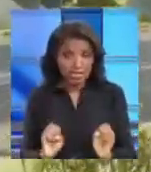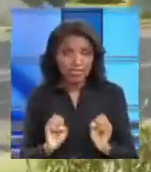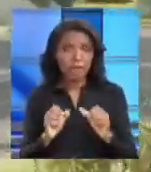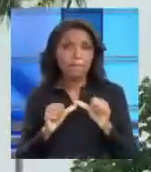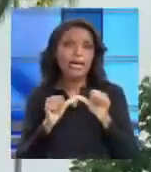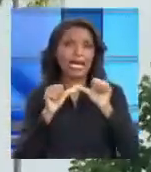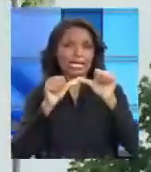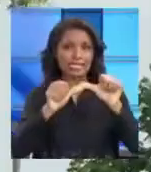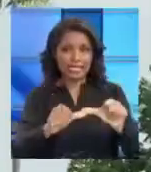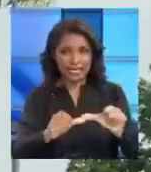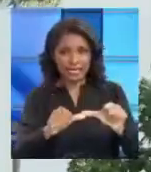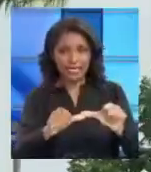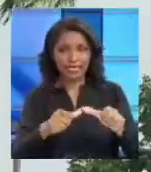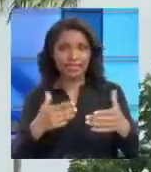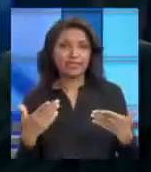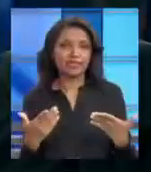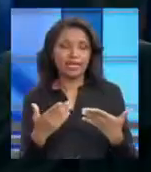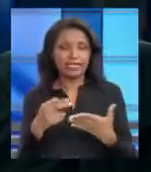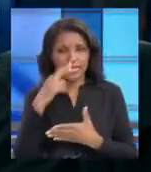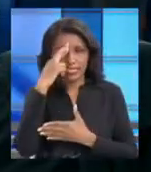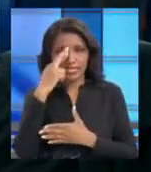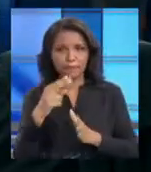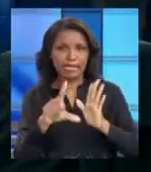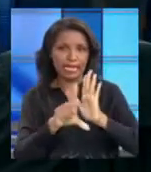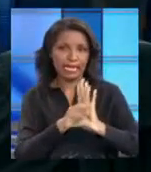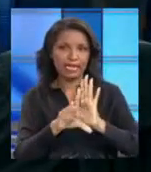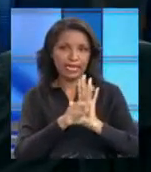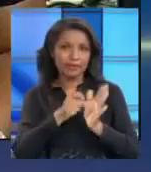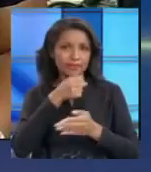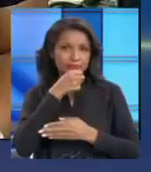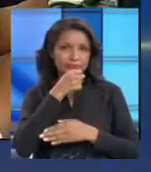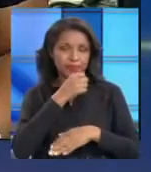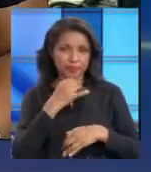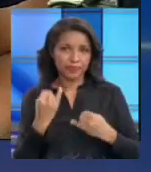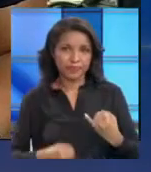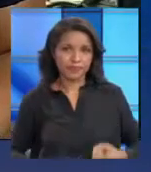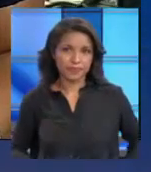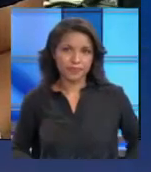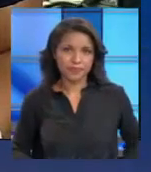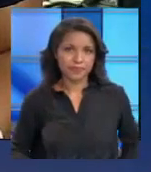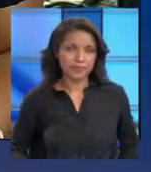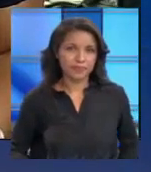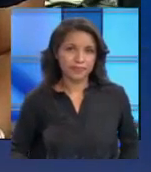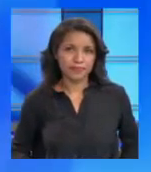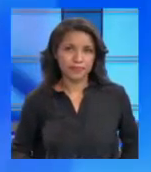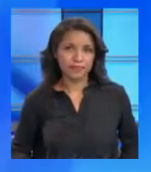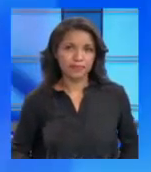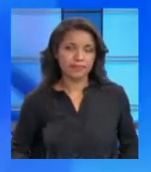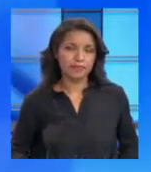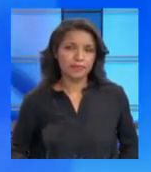seguirán insistiendo hasta que se respete la ley. Es el reporte de Jocelyn Mosquera, TVN Noticias. Gracias, Jocelyn. Y advierten de...